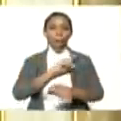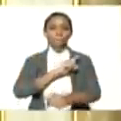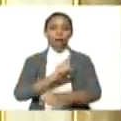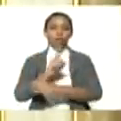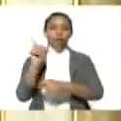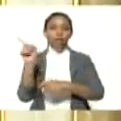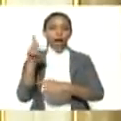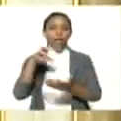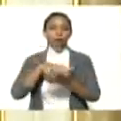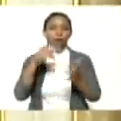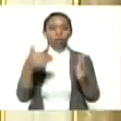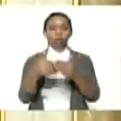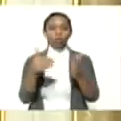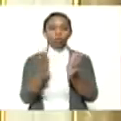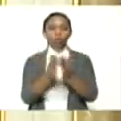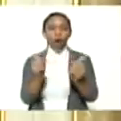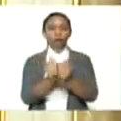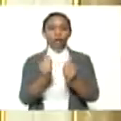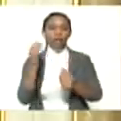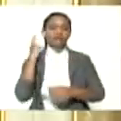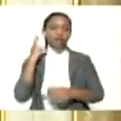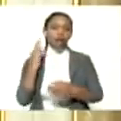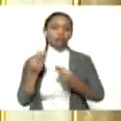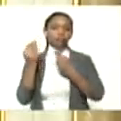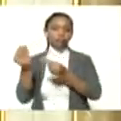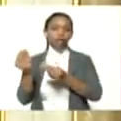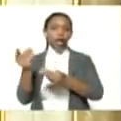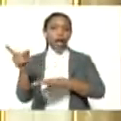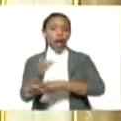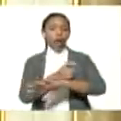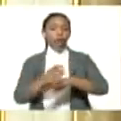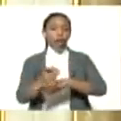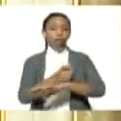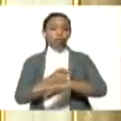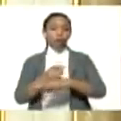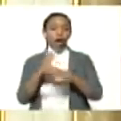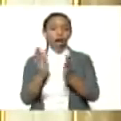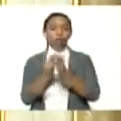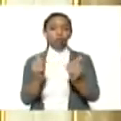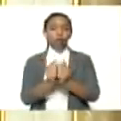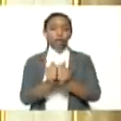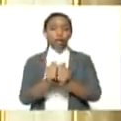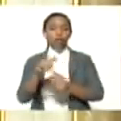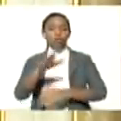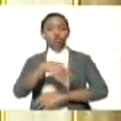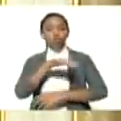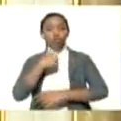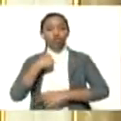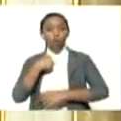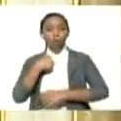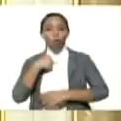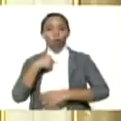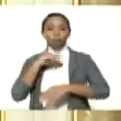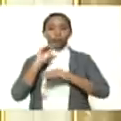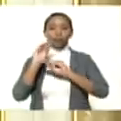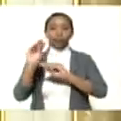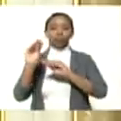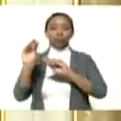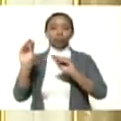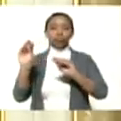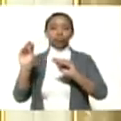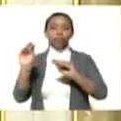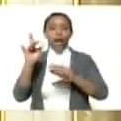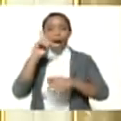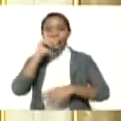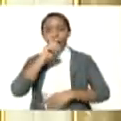Es de allá, de la gobernación de Anzoátegui, donde yo lo llamo en